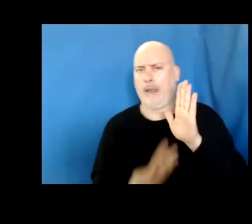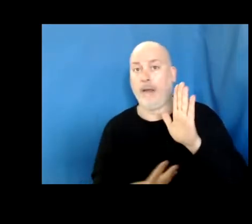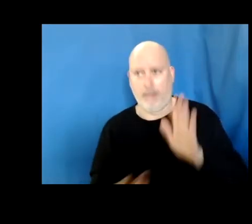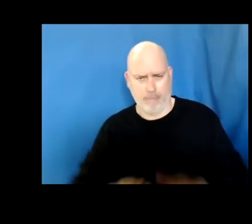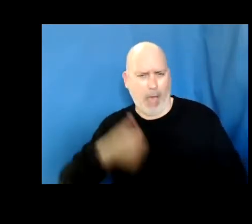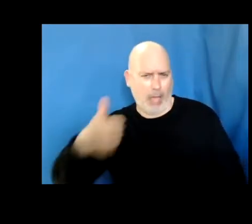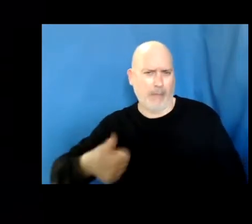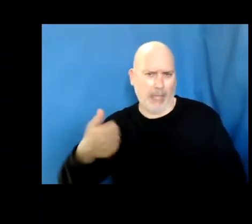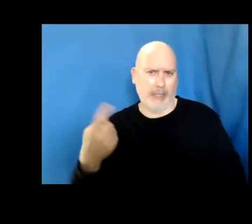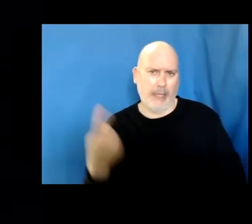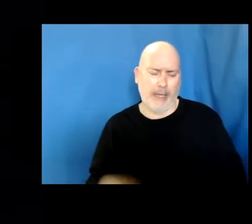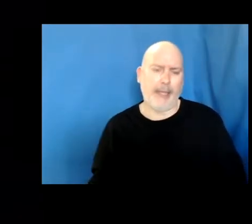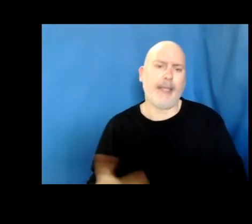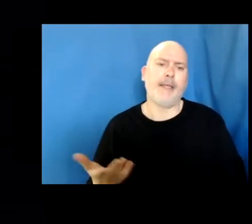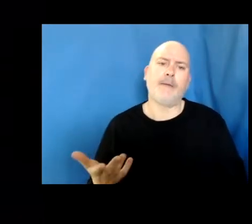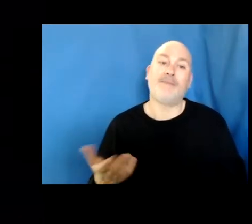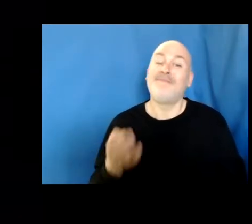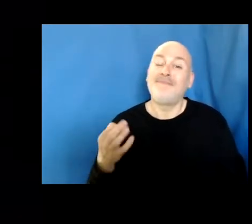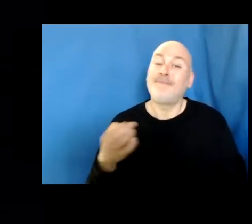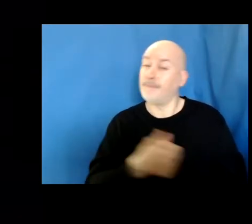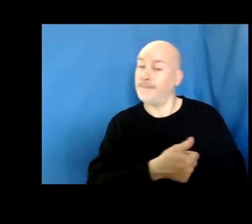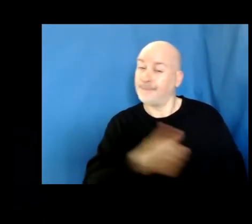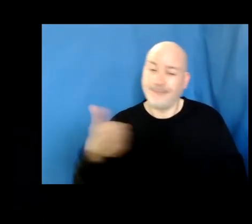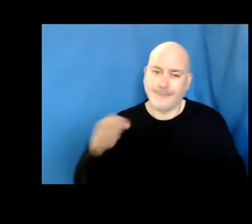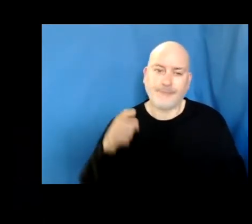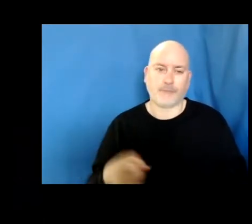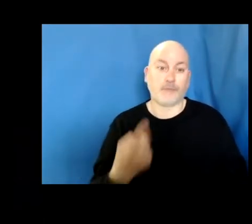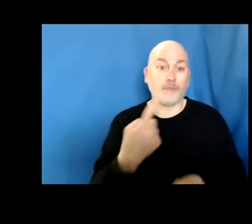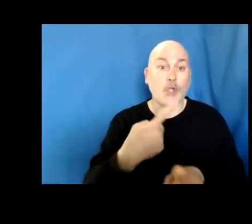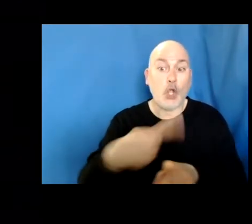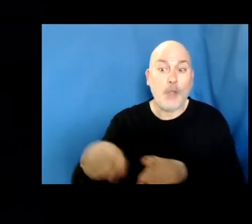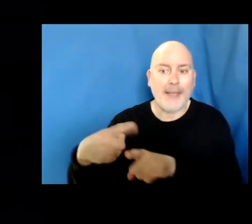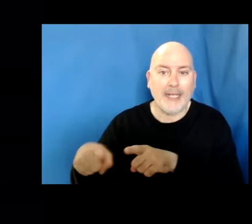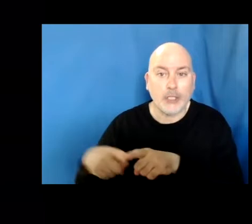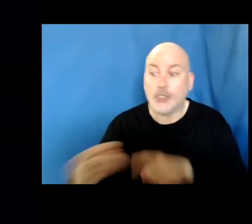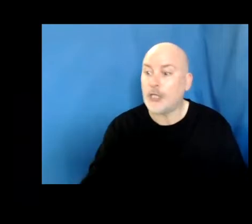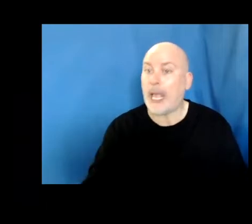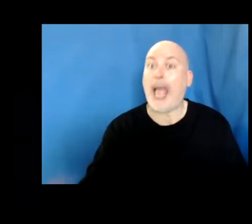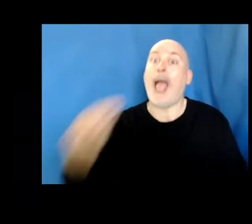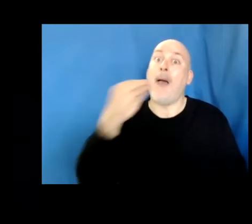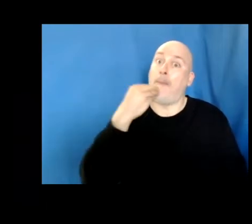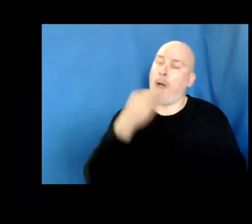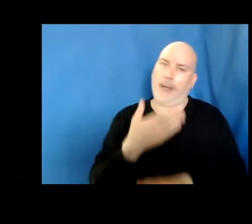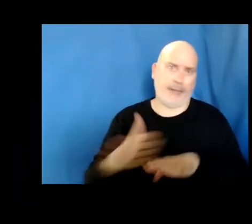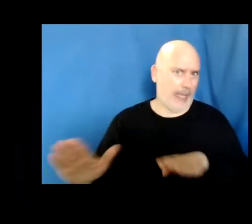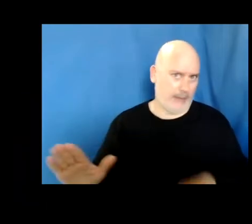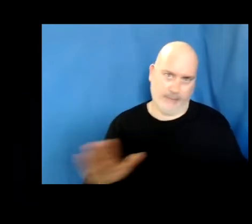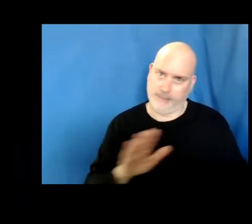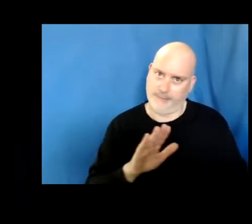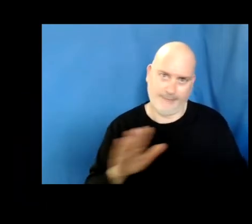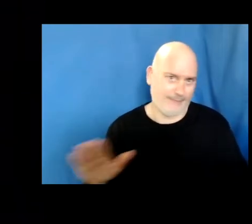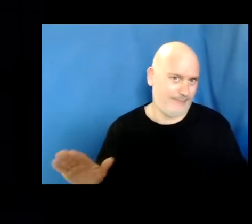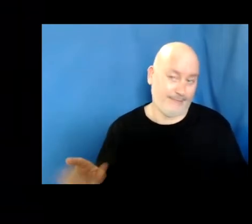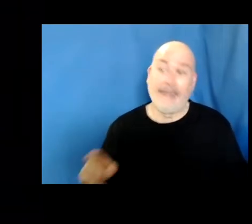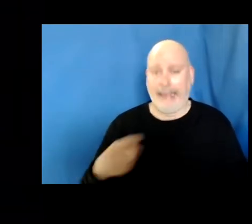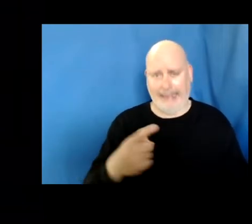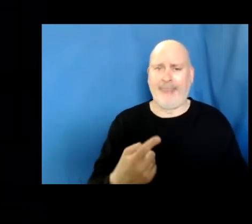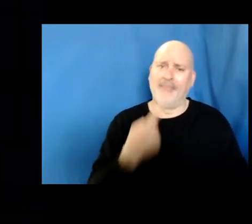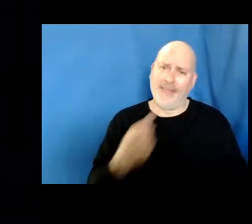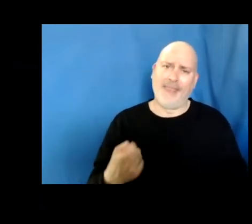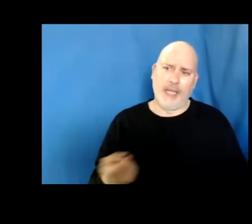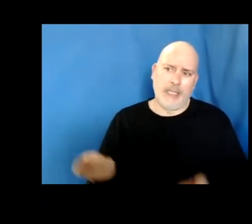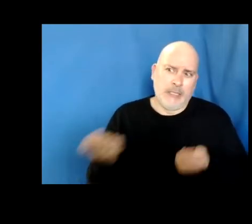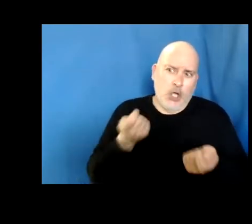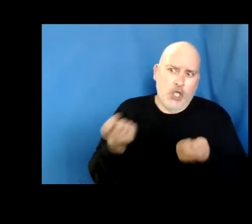más. Lo principal sería evitar que los niños se pongan objetos en la boca. Eso la mayoría de las veces es difícil tener un